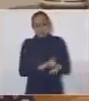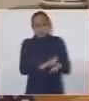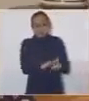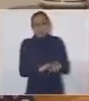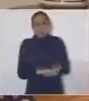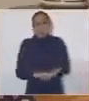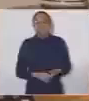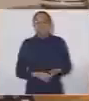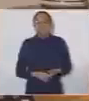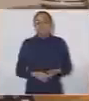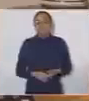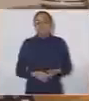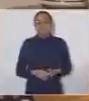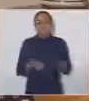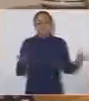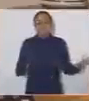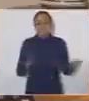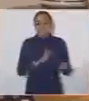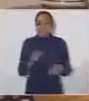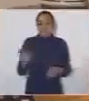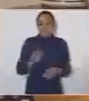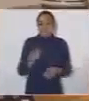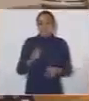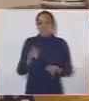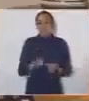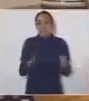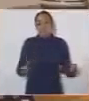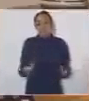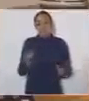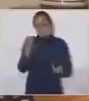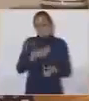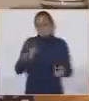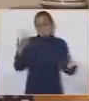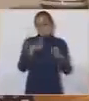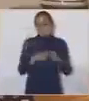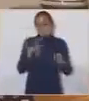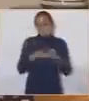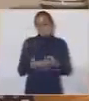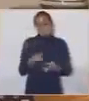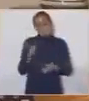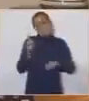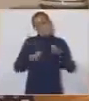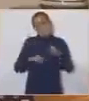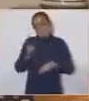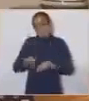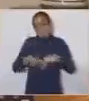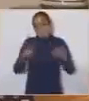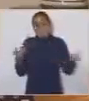penalmente. Depende de las circunstancias. No, yo no voy a permitir esas cosas.